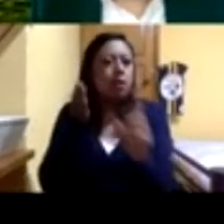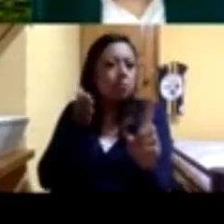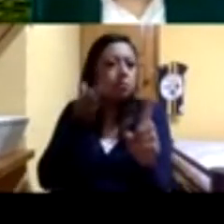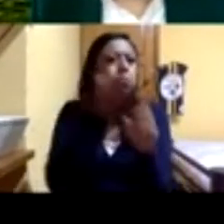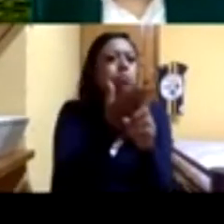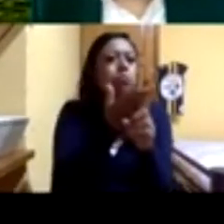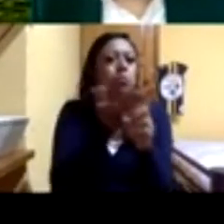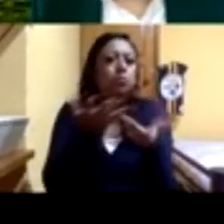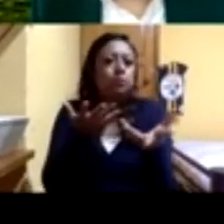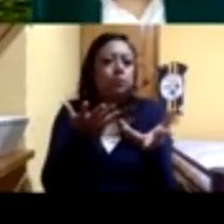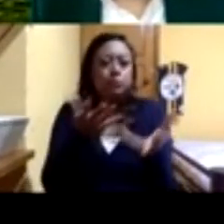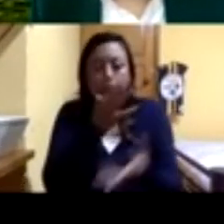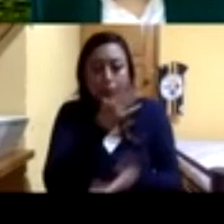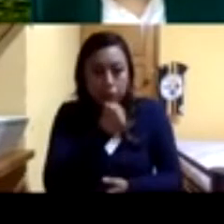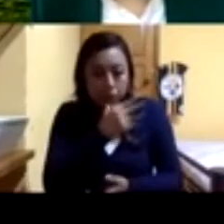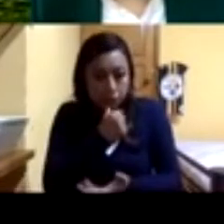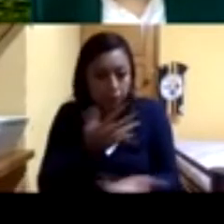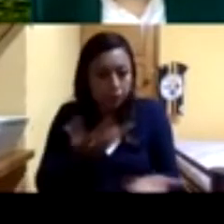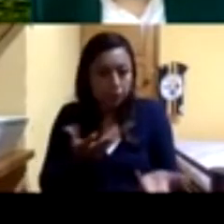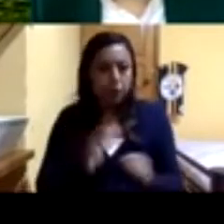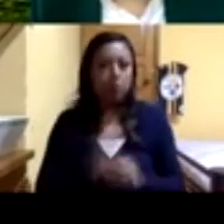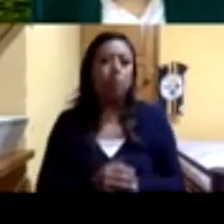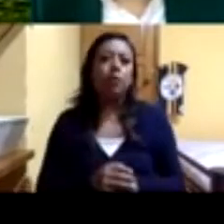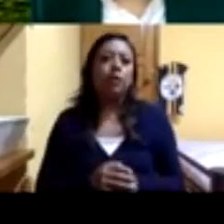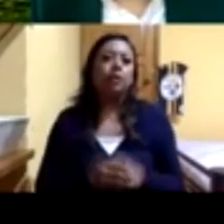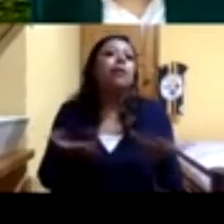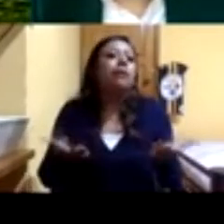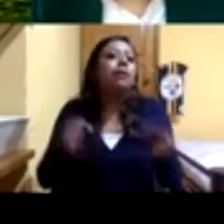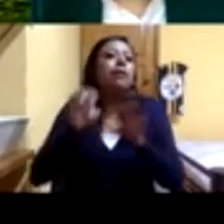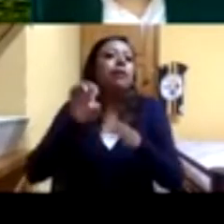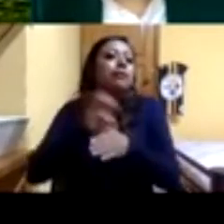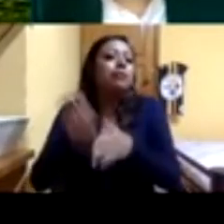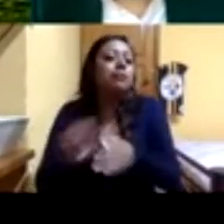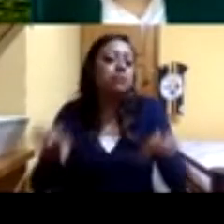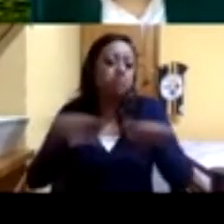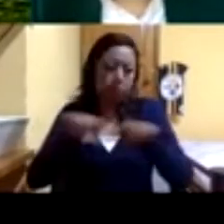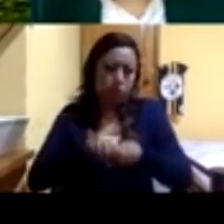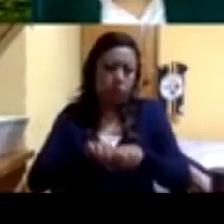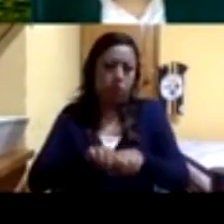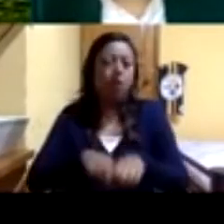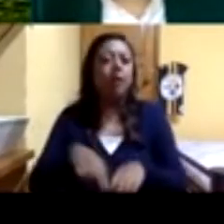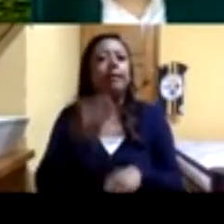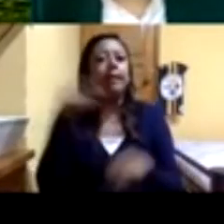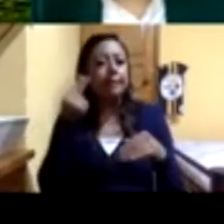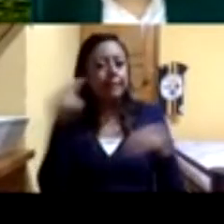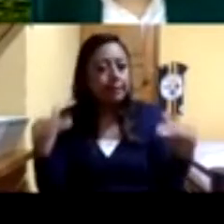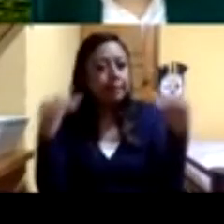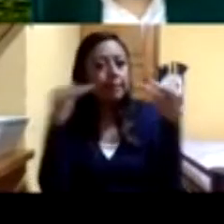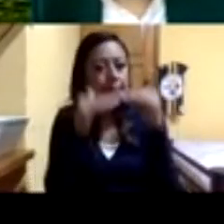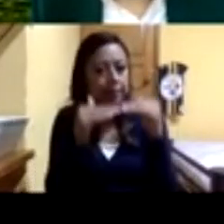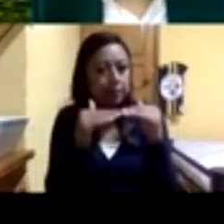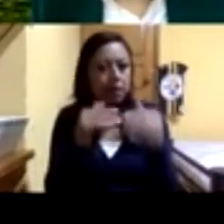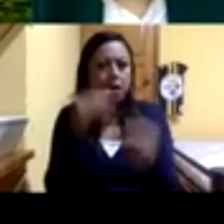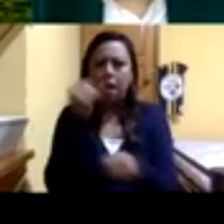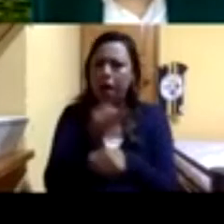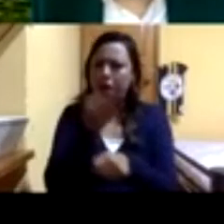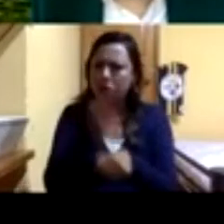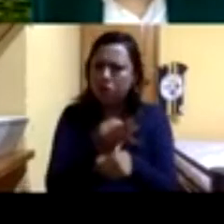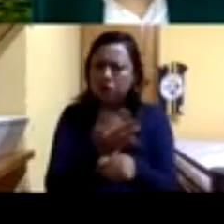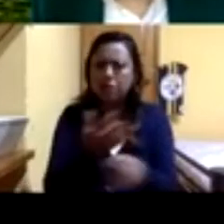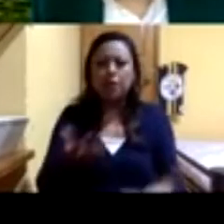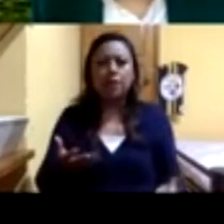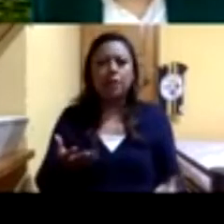a la ciudadanía a participar. Ya se acabó el momento de que hay que resolverle todo a la ciudadanía.